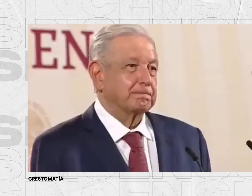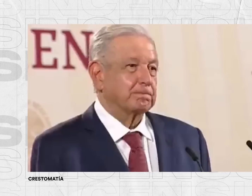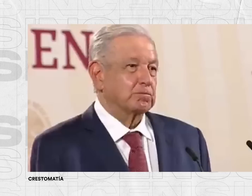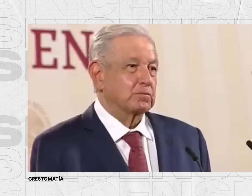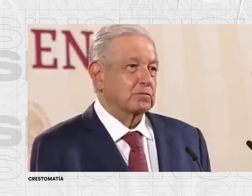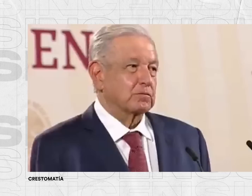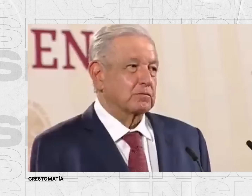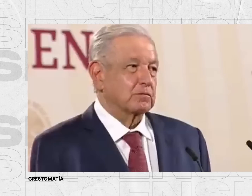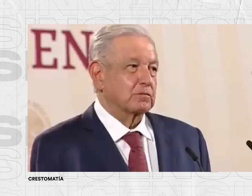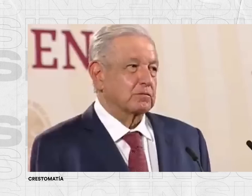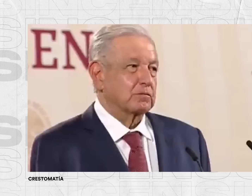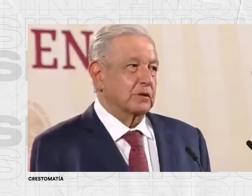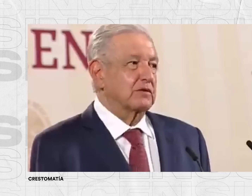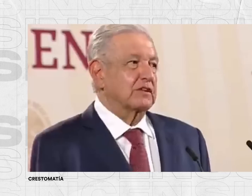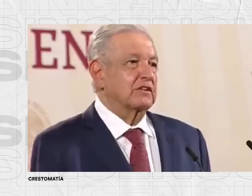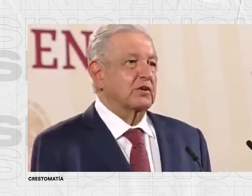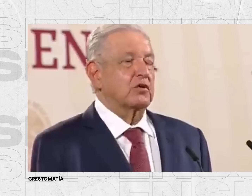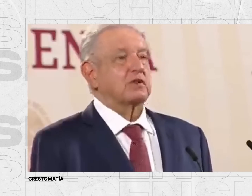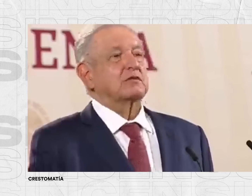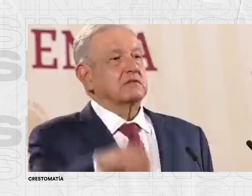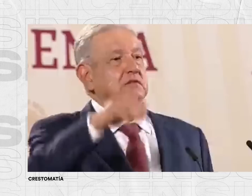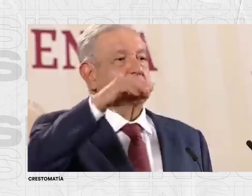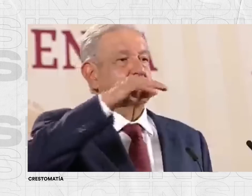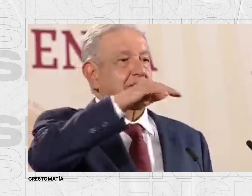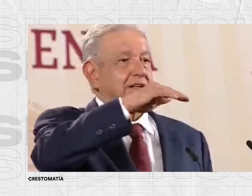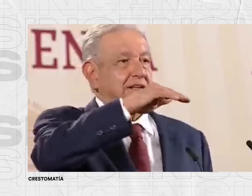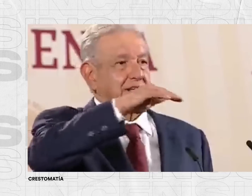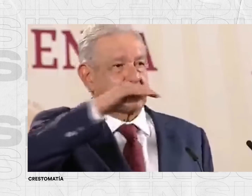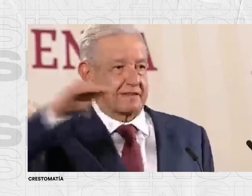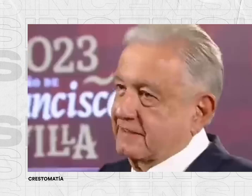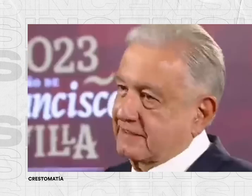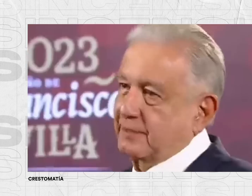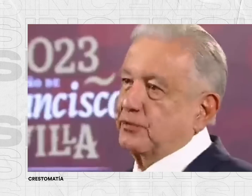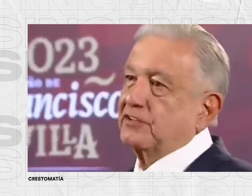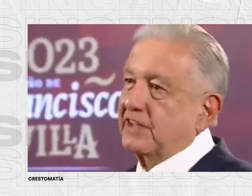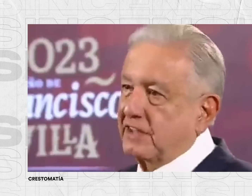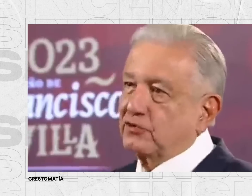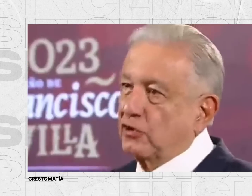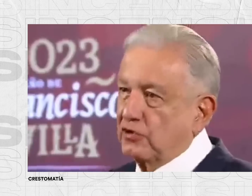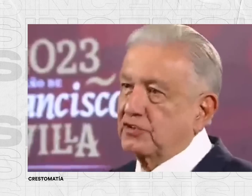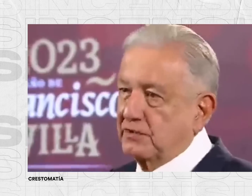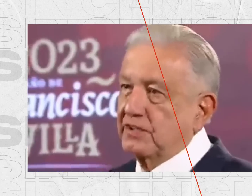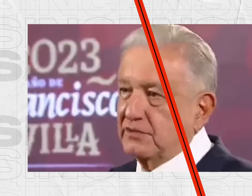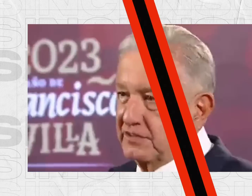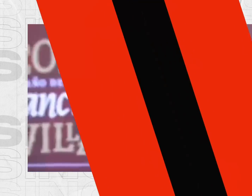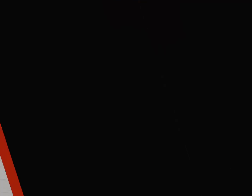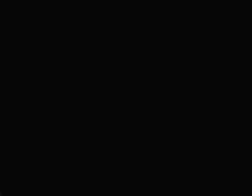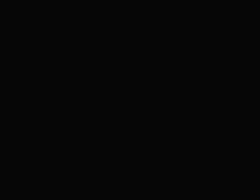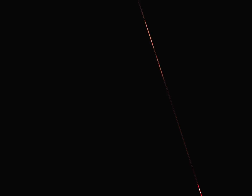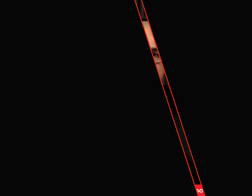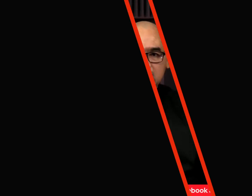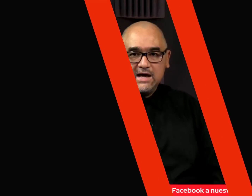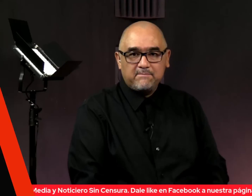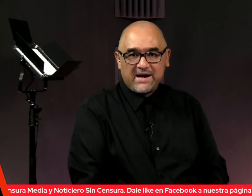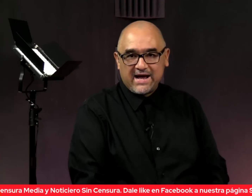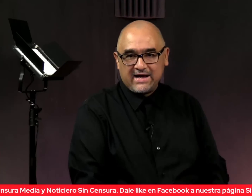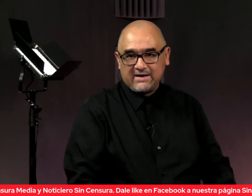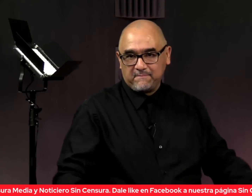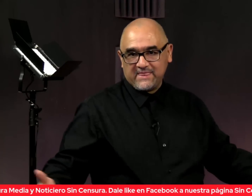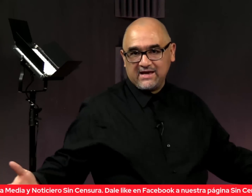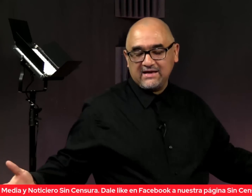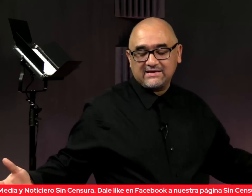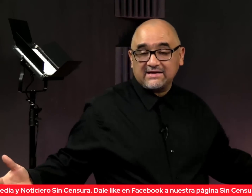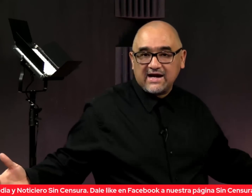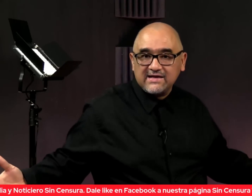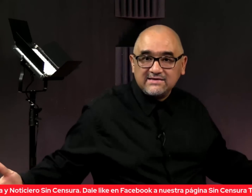pero desde luego se protege a todos los trabajadores.